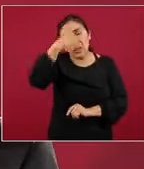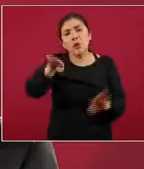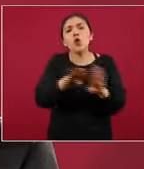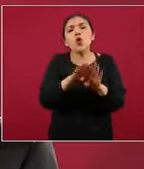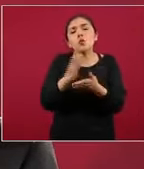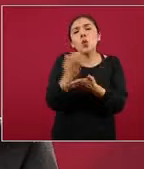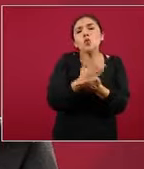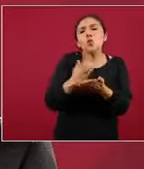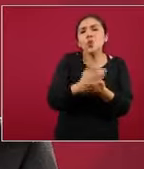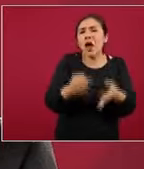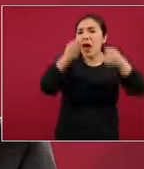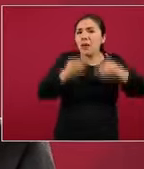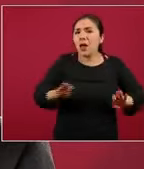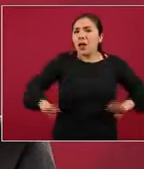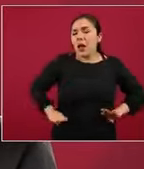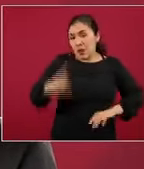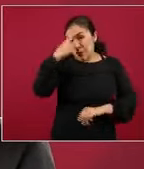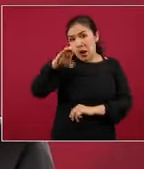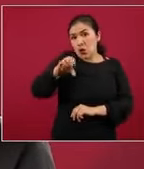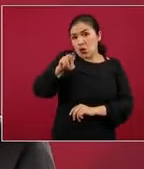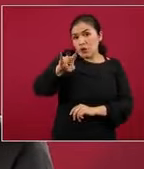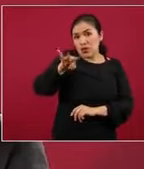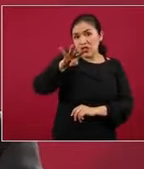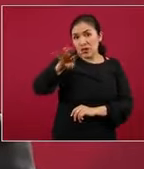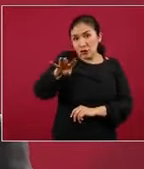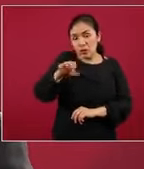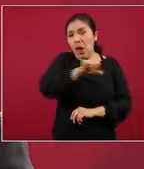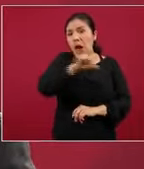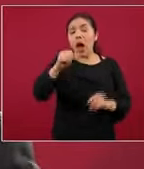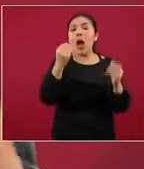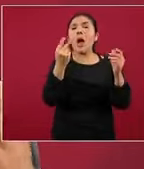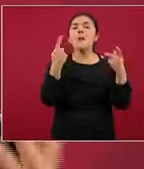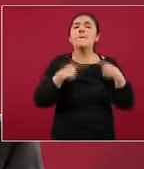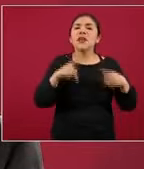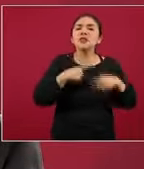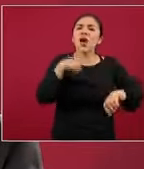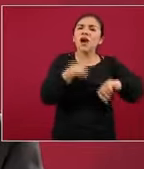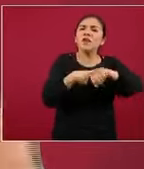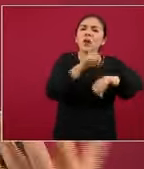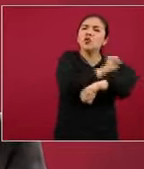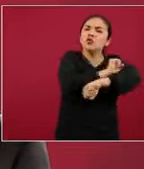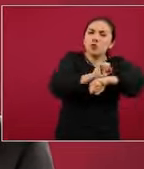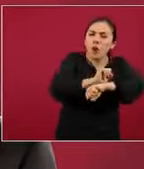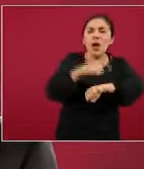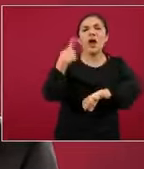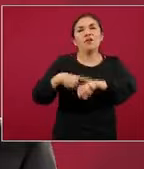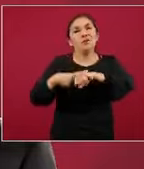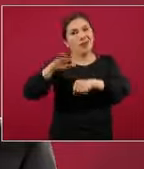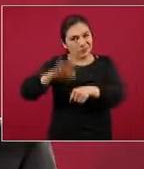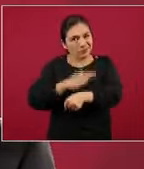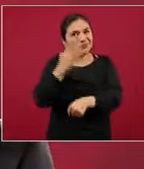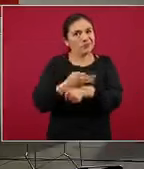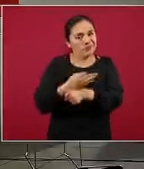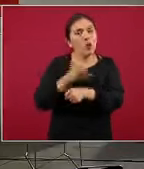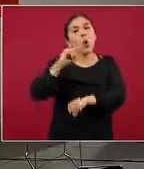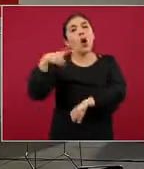tratamiento adecuado de COVID-19 en personas con enfermedad leve, con enfermedad moderada y con enfermedad